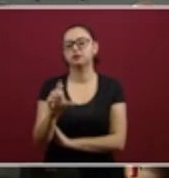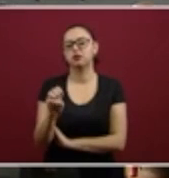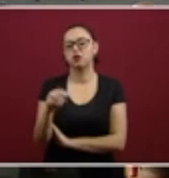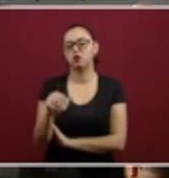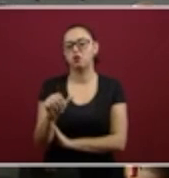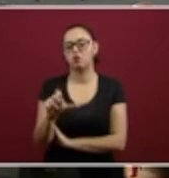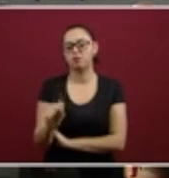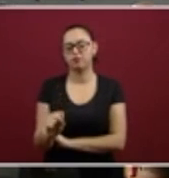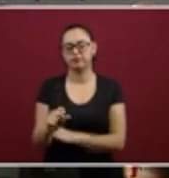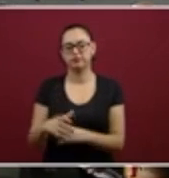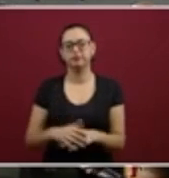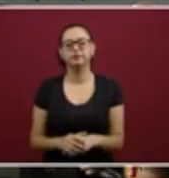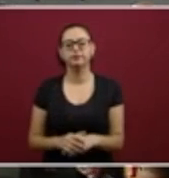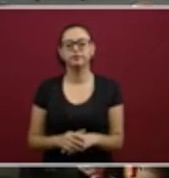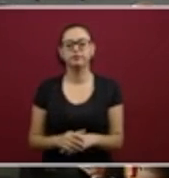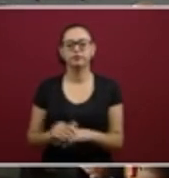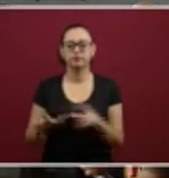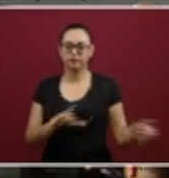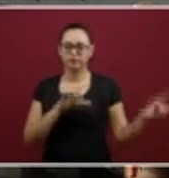propiedad.